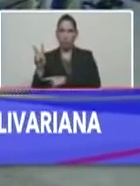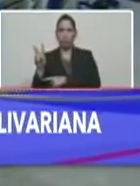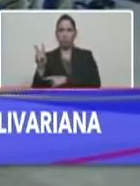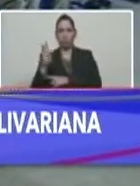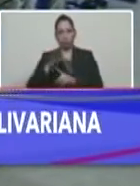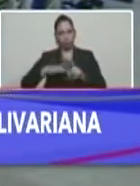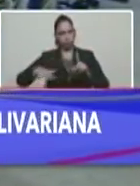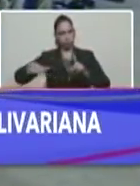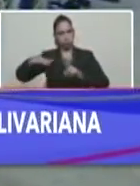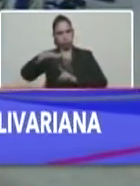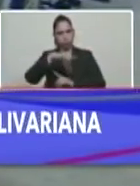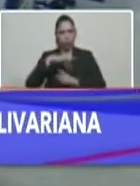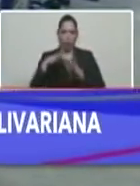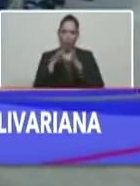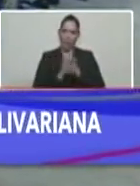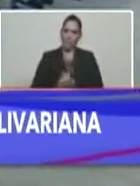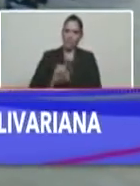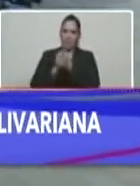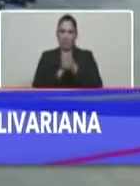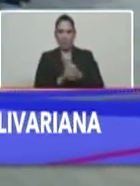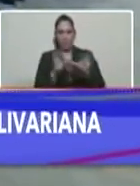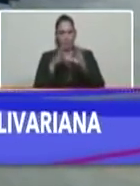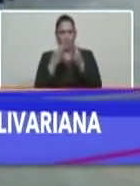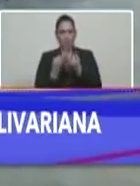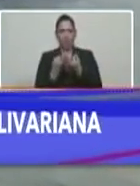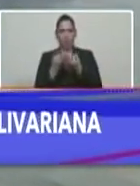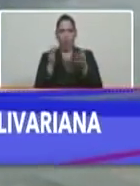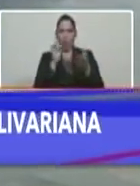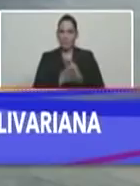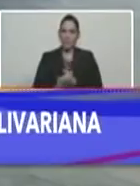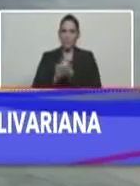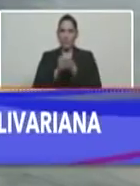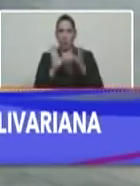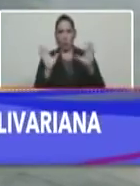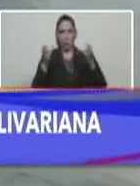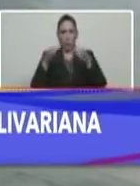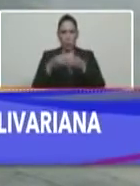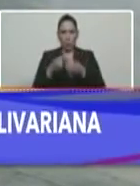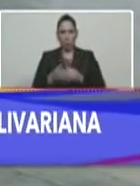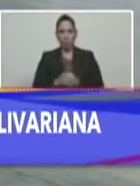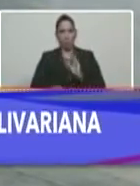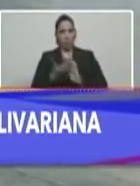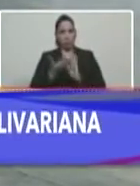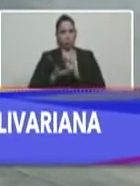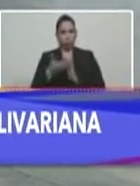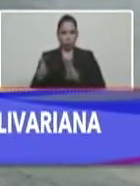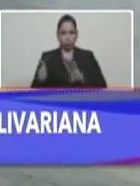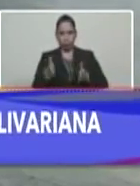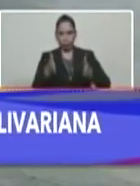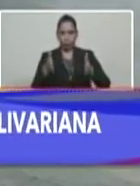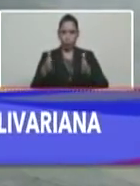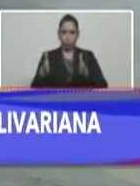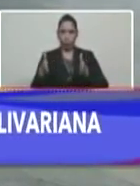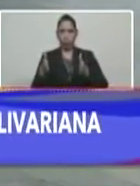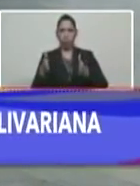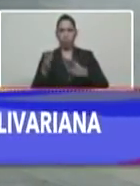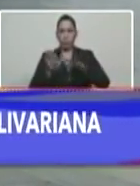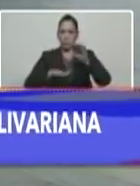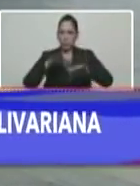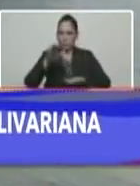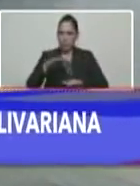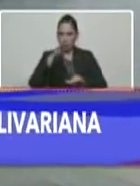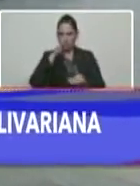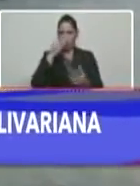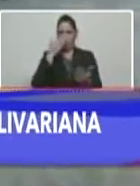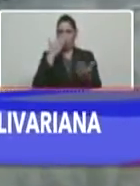de familiares, de amigos y compañeros de lucha. Han sido importantes los caminos transitados y afrontados con gallardía para poder